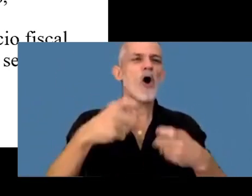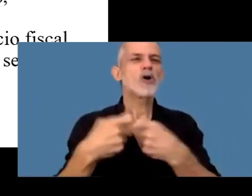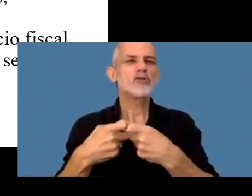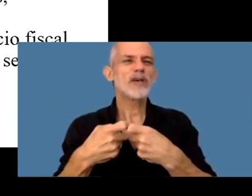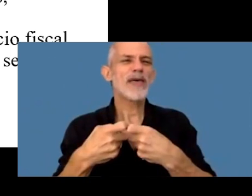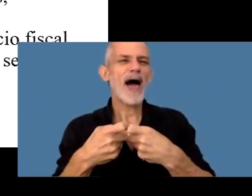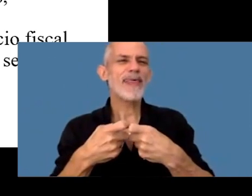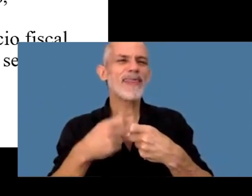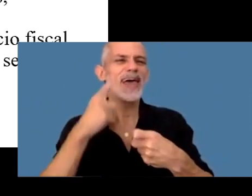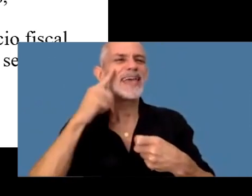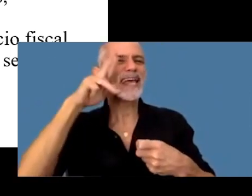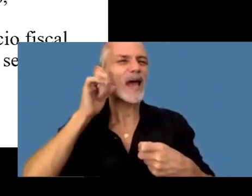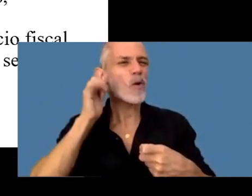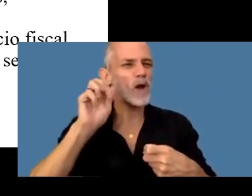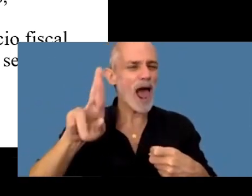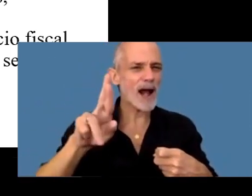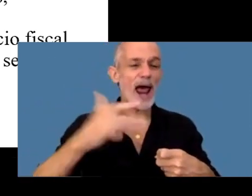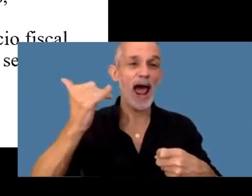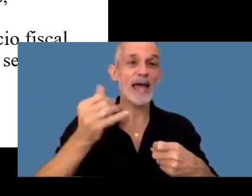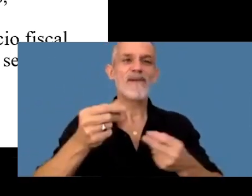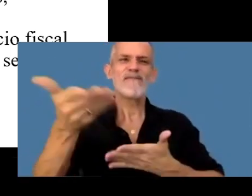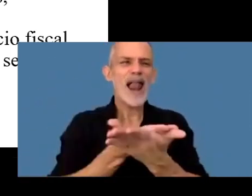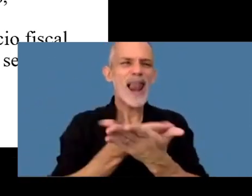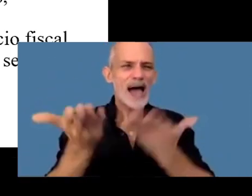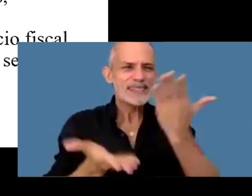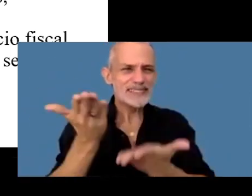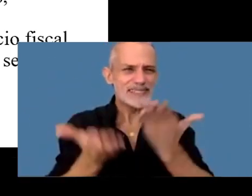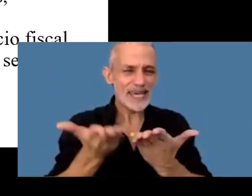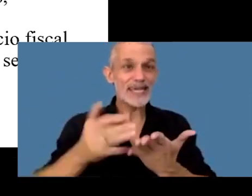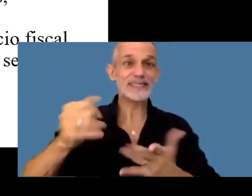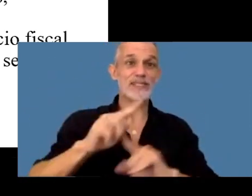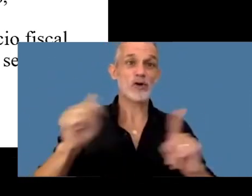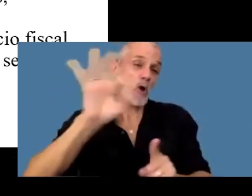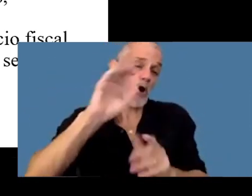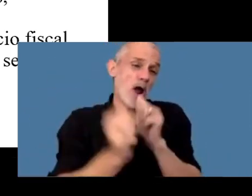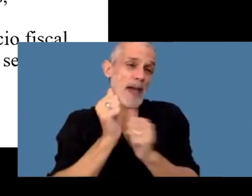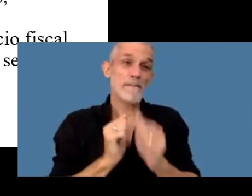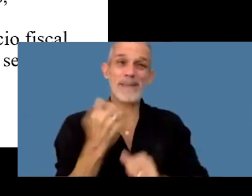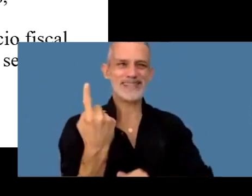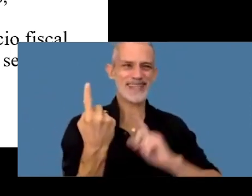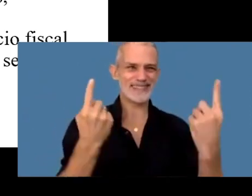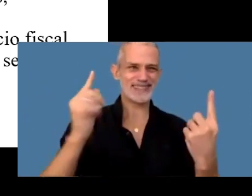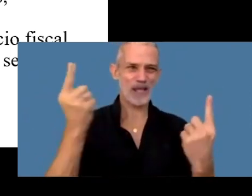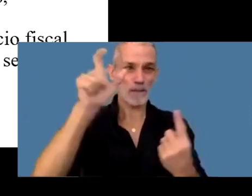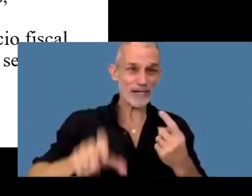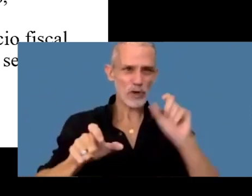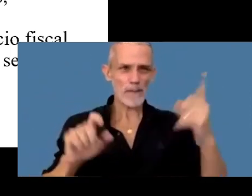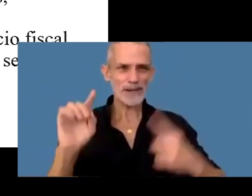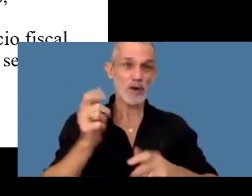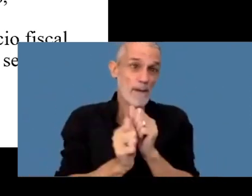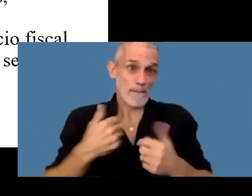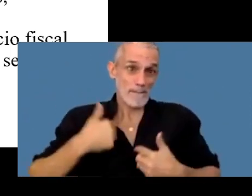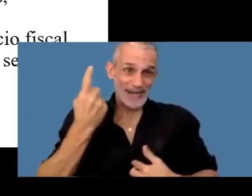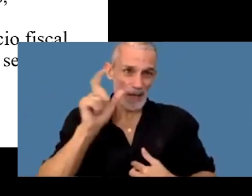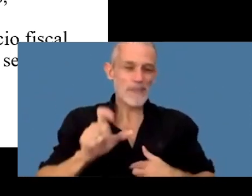que lleven o no balance, así como las empresas unipersonales, que de acuerdo a la ley, y así